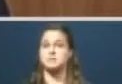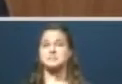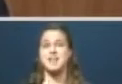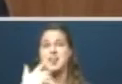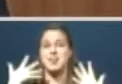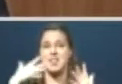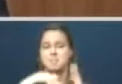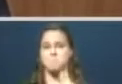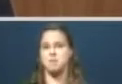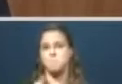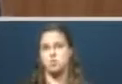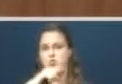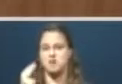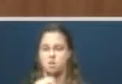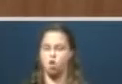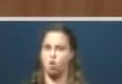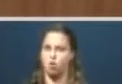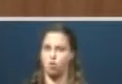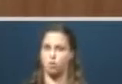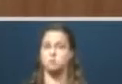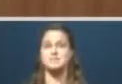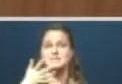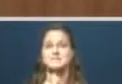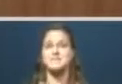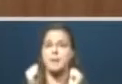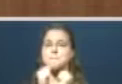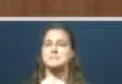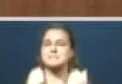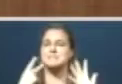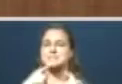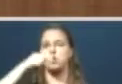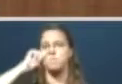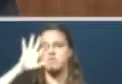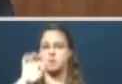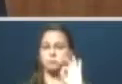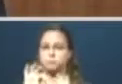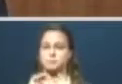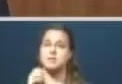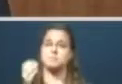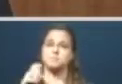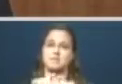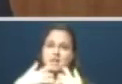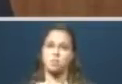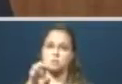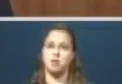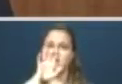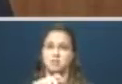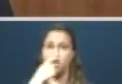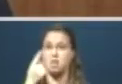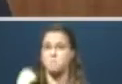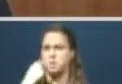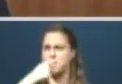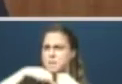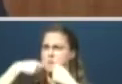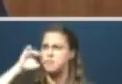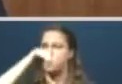de euros de cifra de negocio supone el 27.5 de nuestra industria en 2013 ha demostrado una gran capacidad de exportadora con